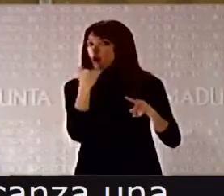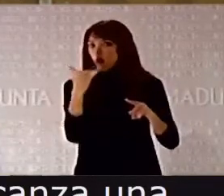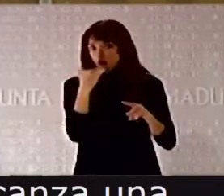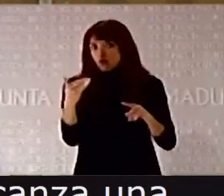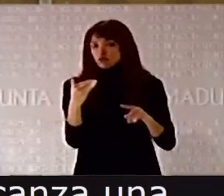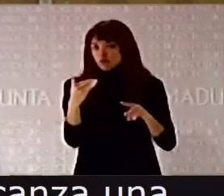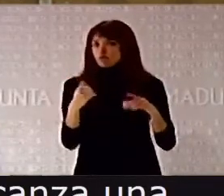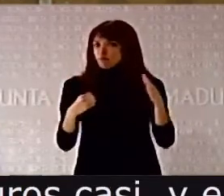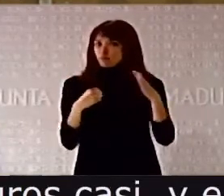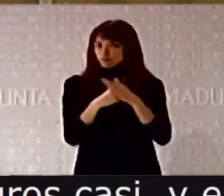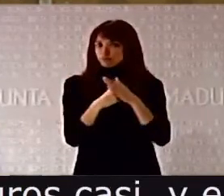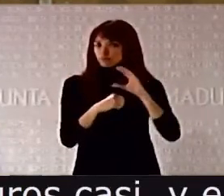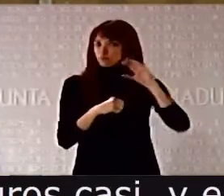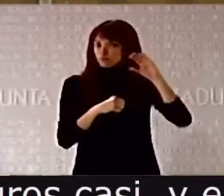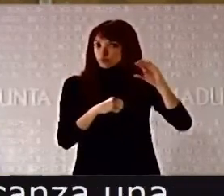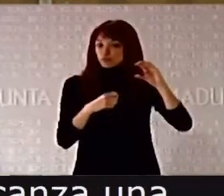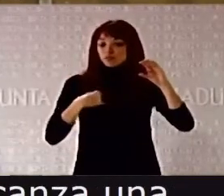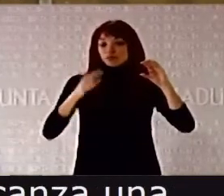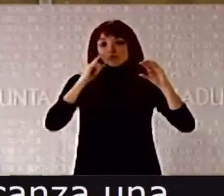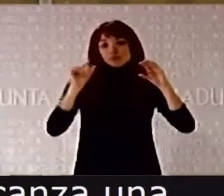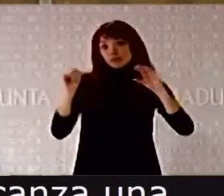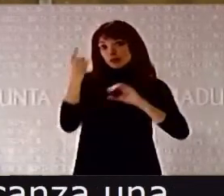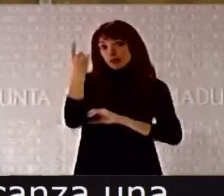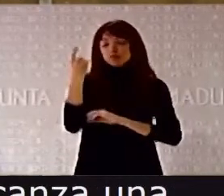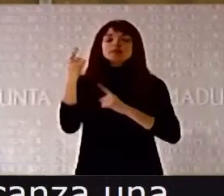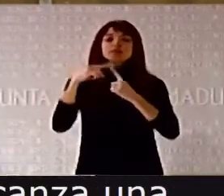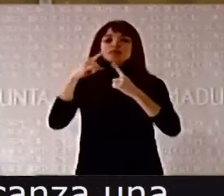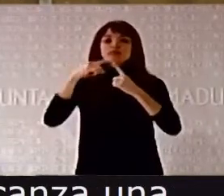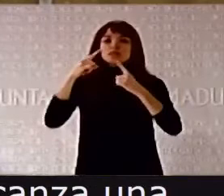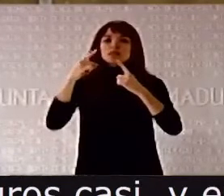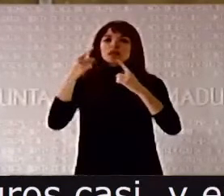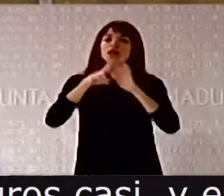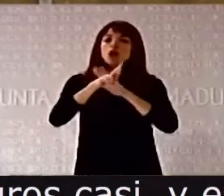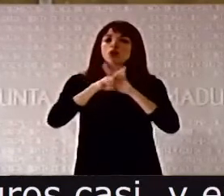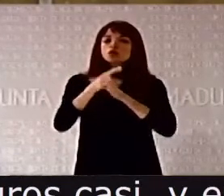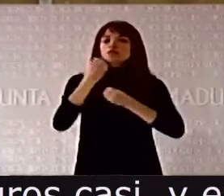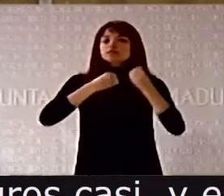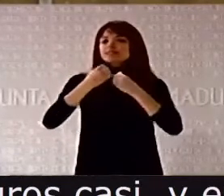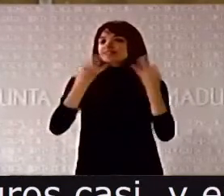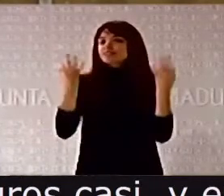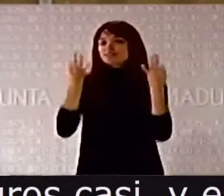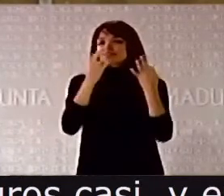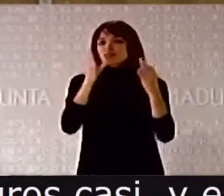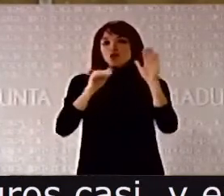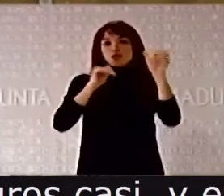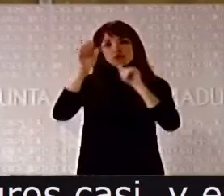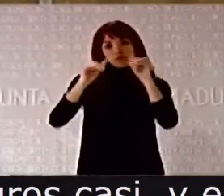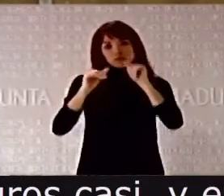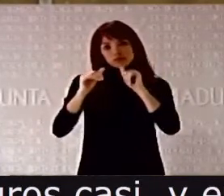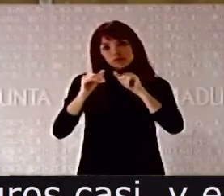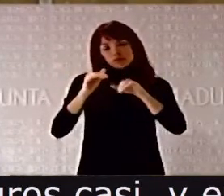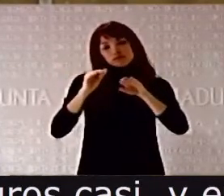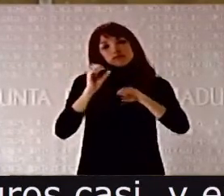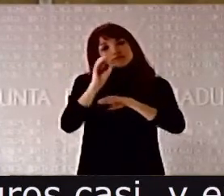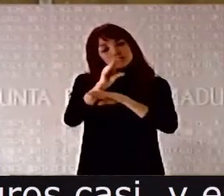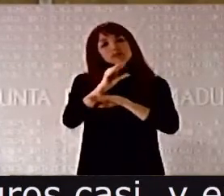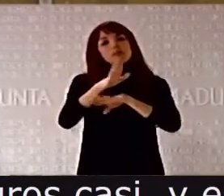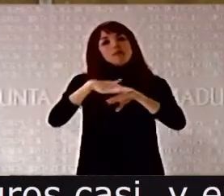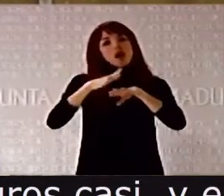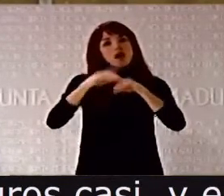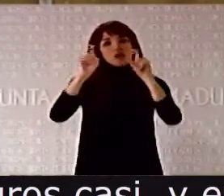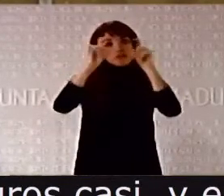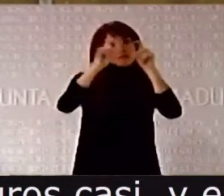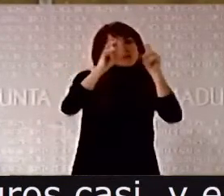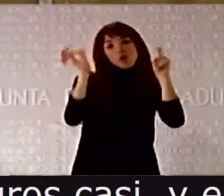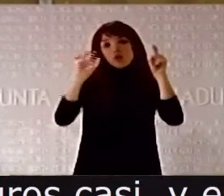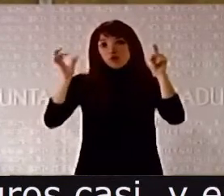primer lugar, estos recursos económicos se concretan en la convocatoria de subvenciones a conceder para las entidades locales y